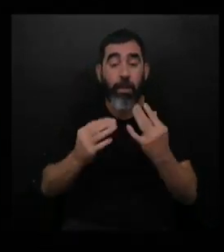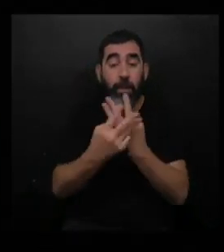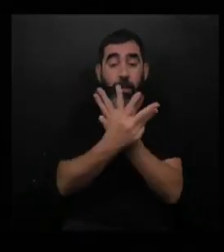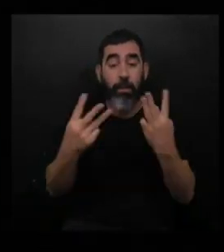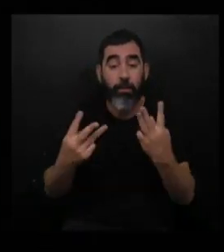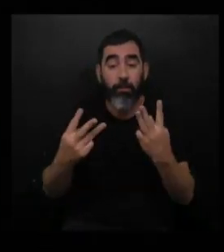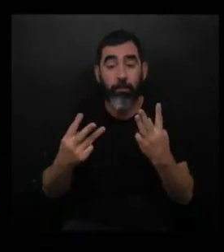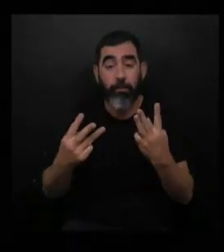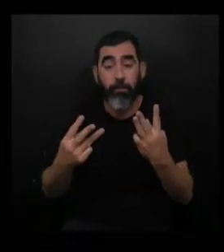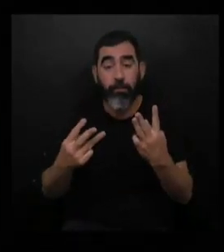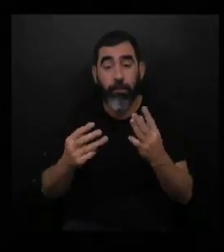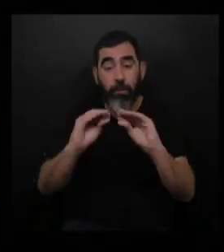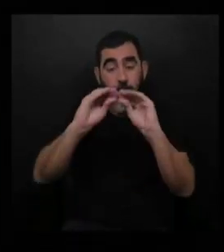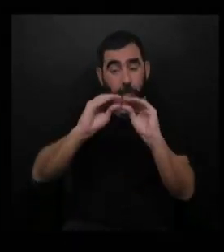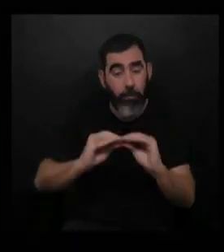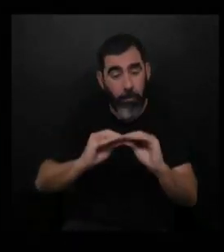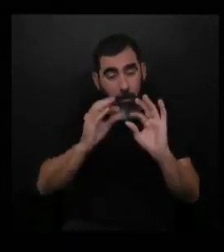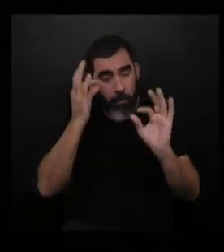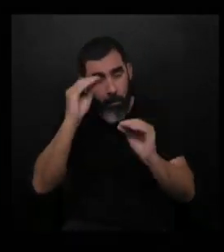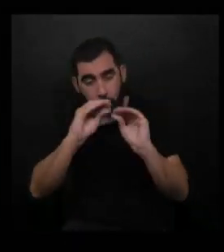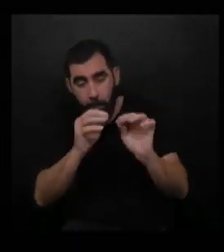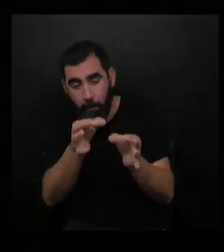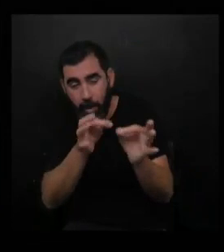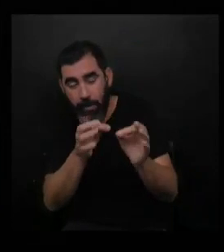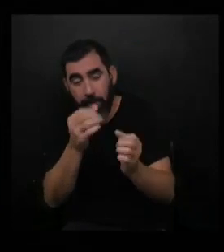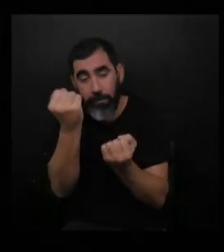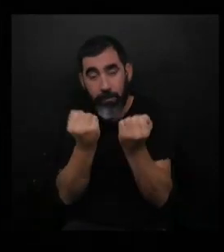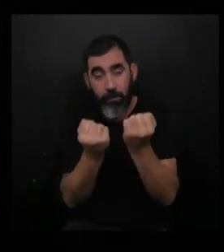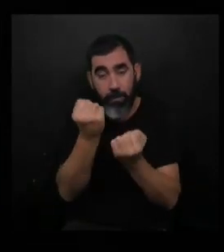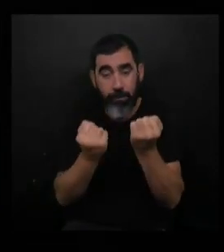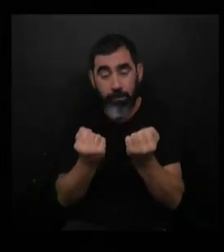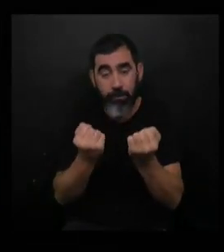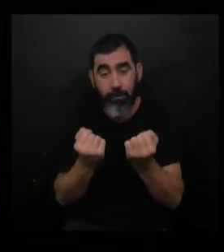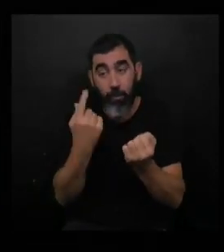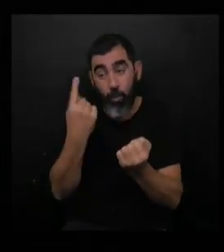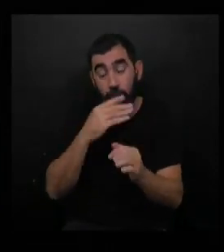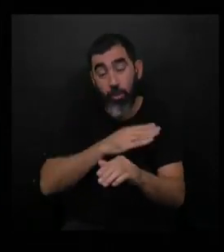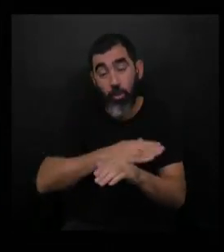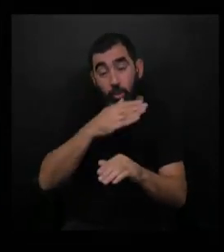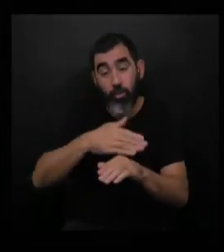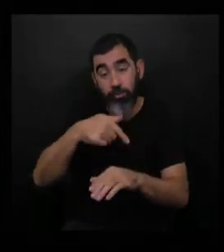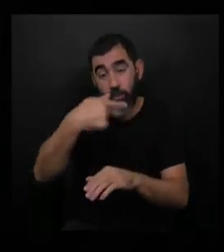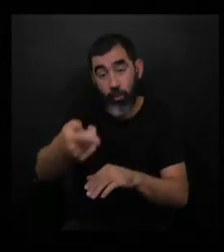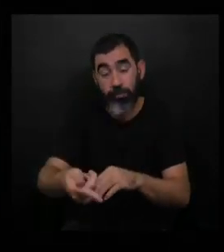se le empieza a poner matemáticas a la economía, un efecto derivado